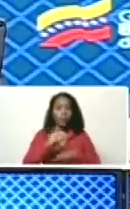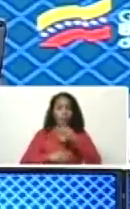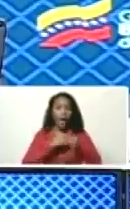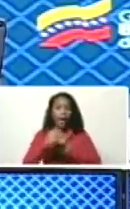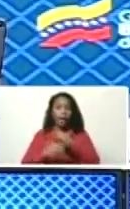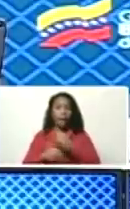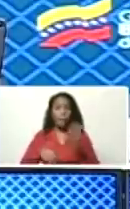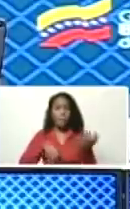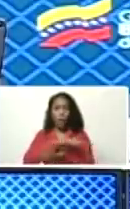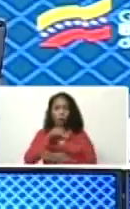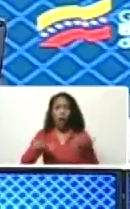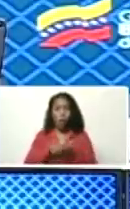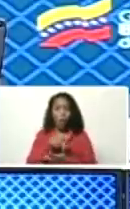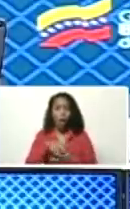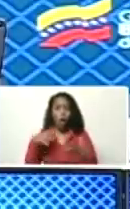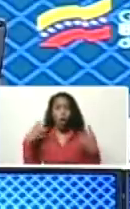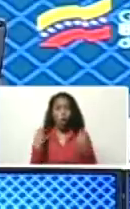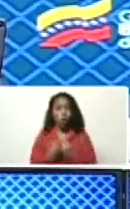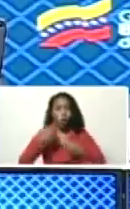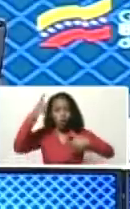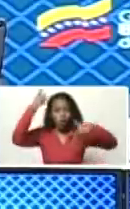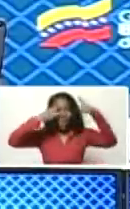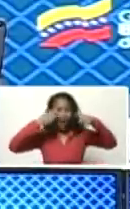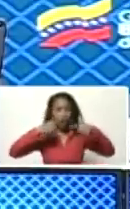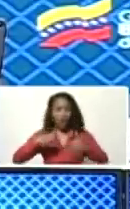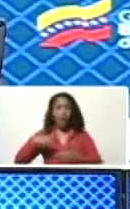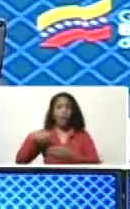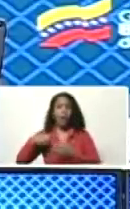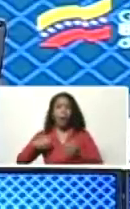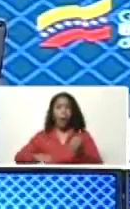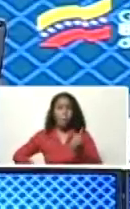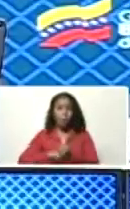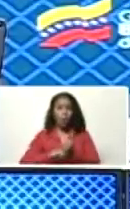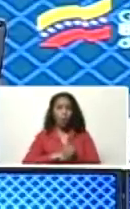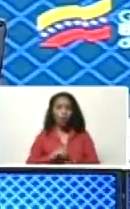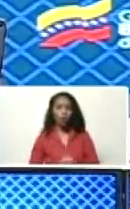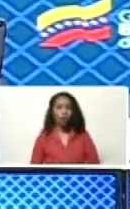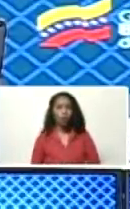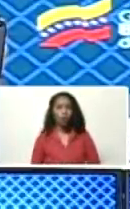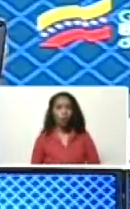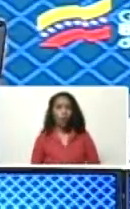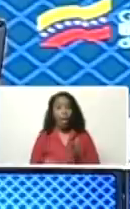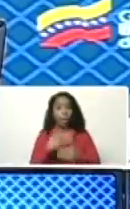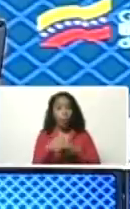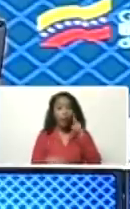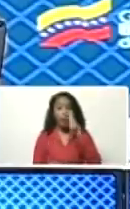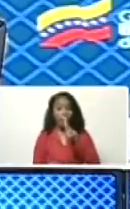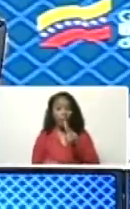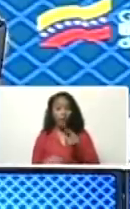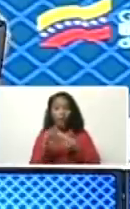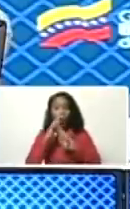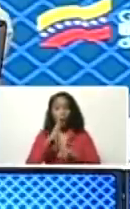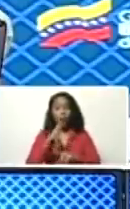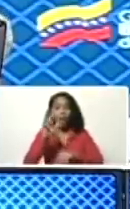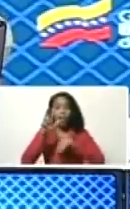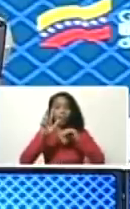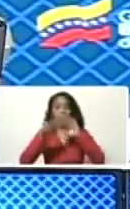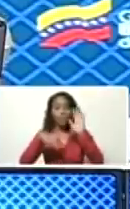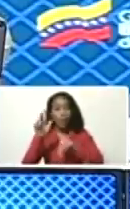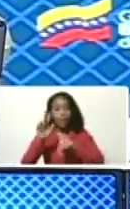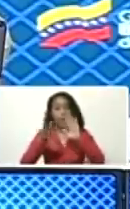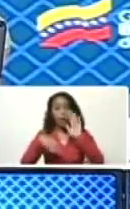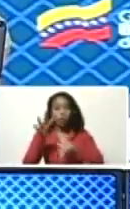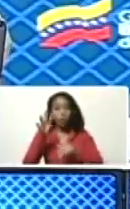peo, con Chávez me resteo. Después vimos los resultados el 13 y el 14 de